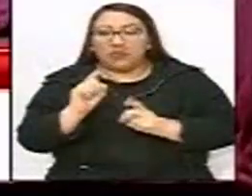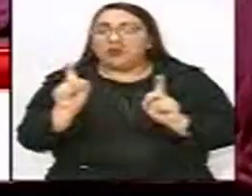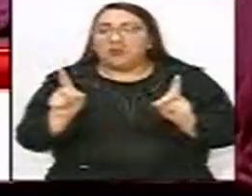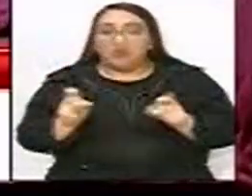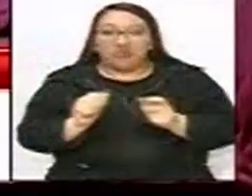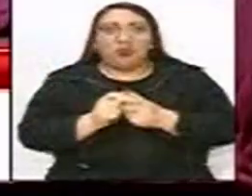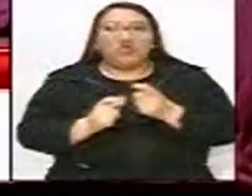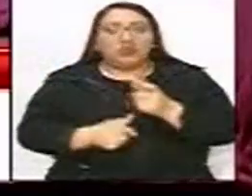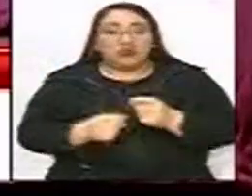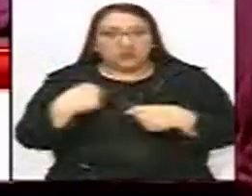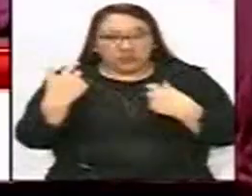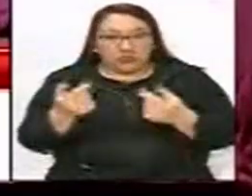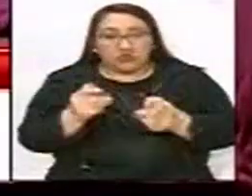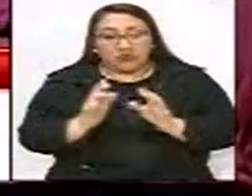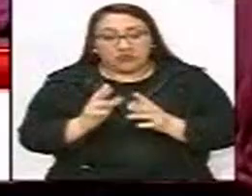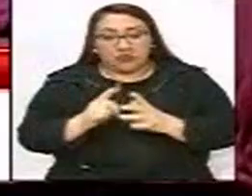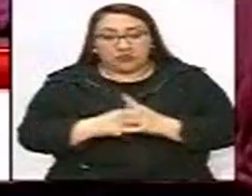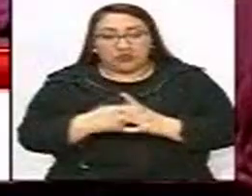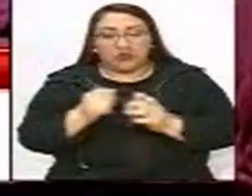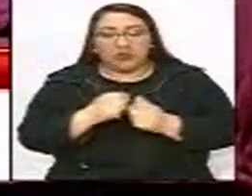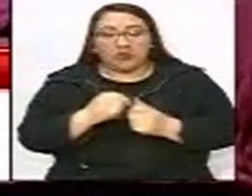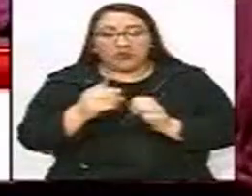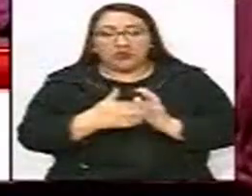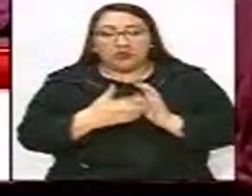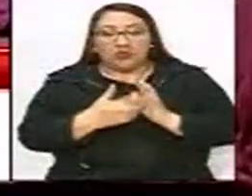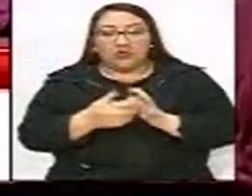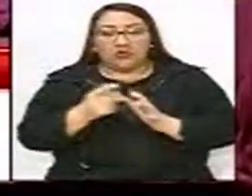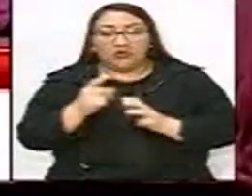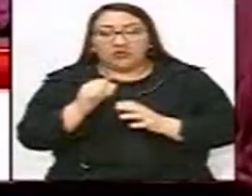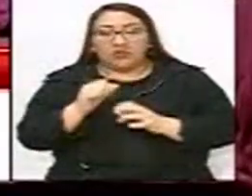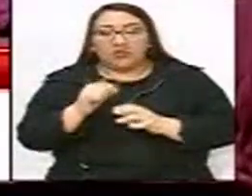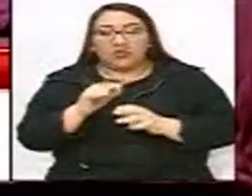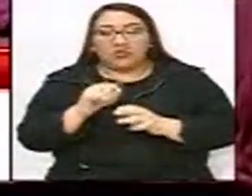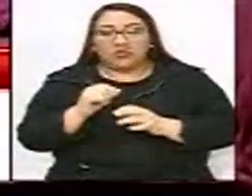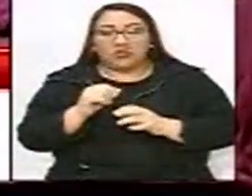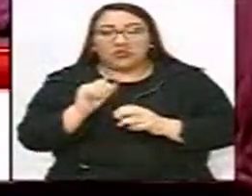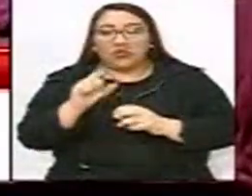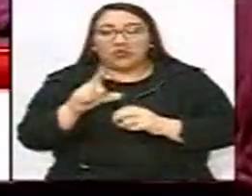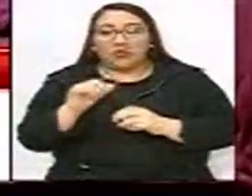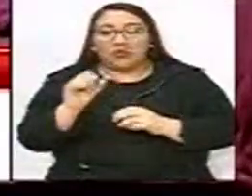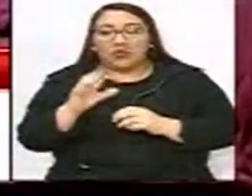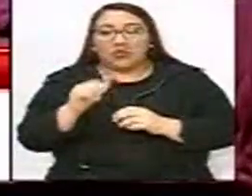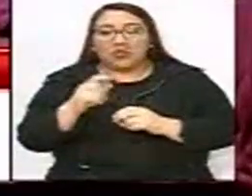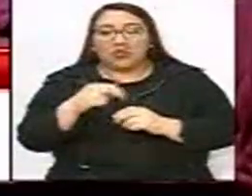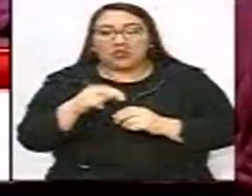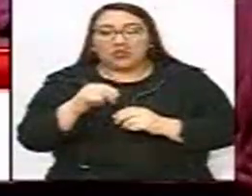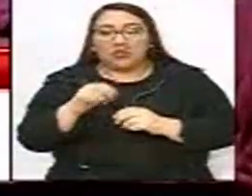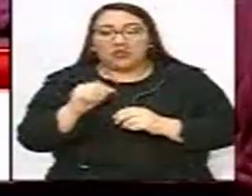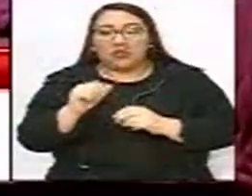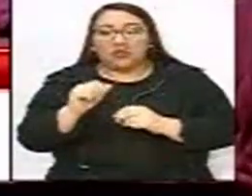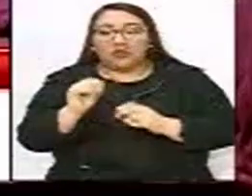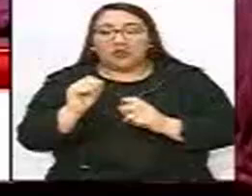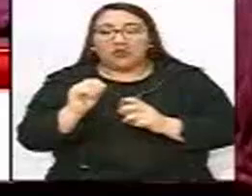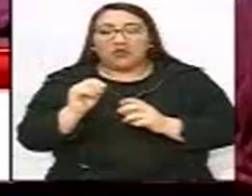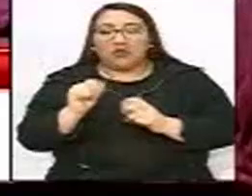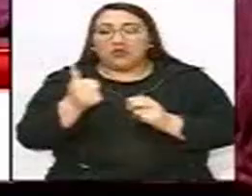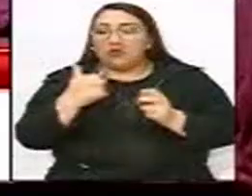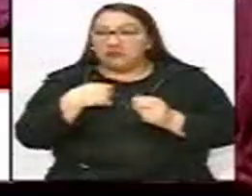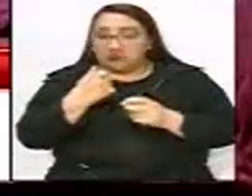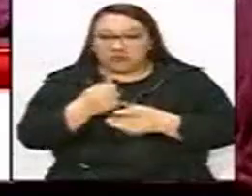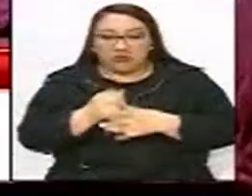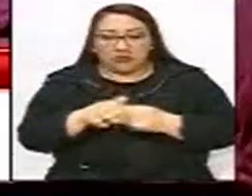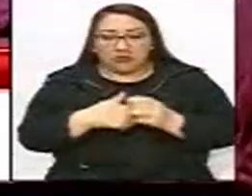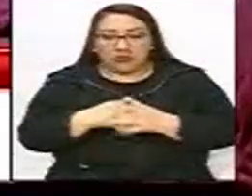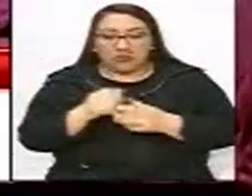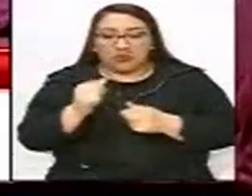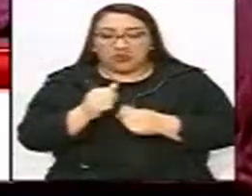señores congresistas. Iniciamos con la presentación del señor Luis Castañeda Locio, alcalde de la Municipalidad Metropolitana